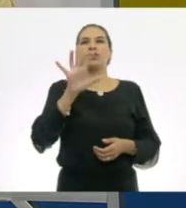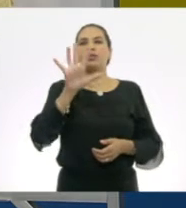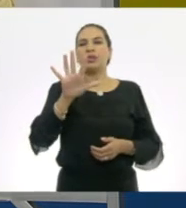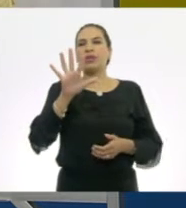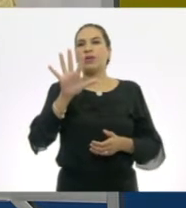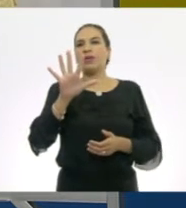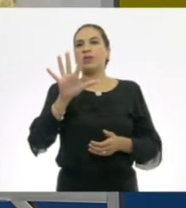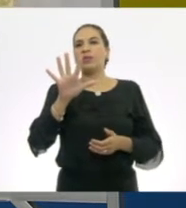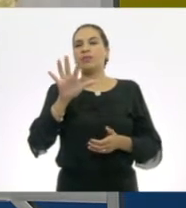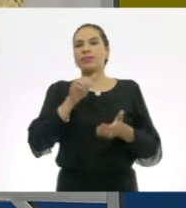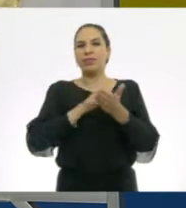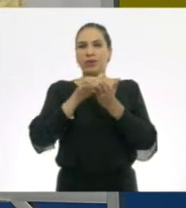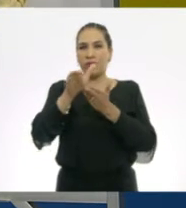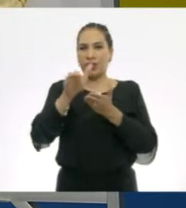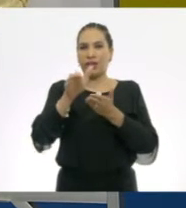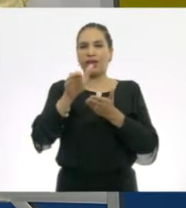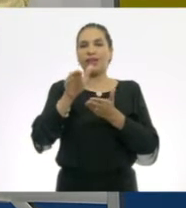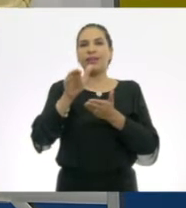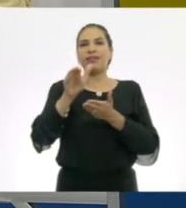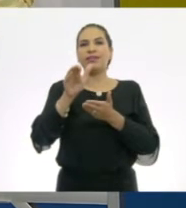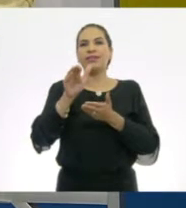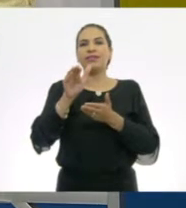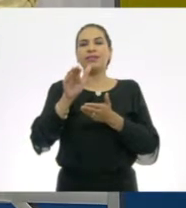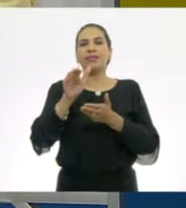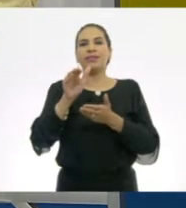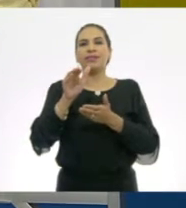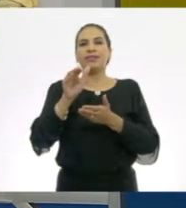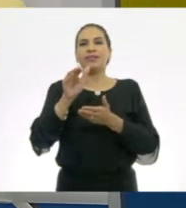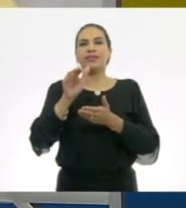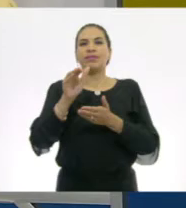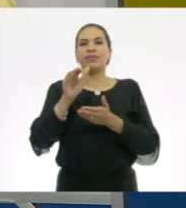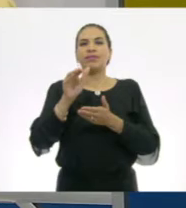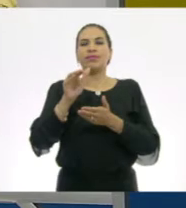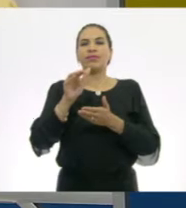3.5 millones